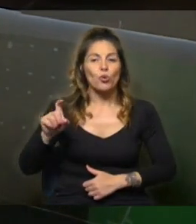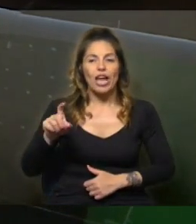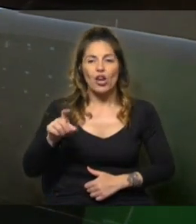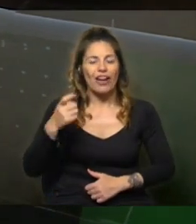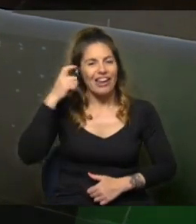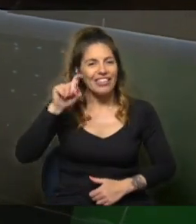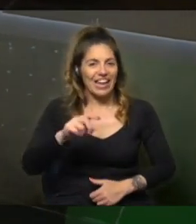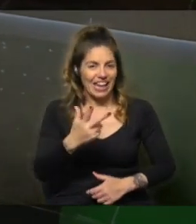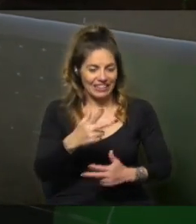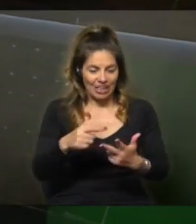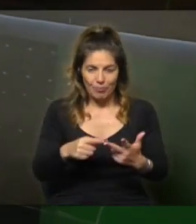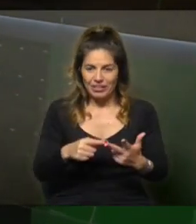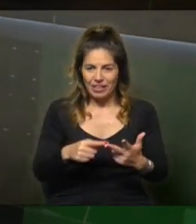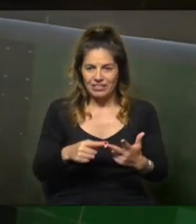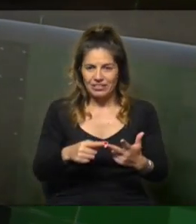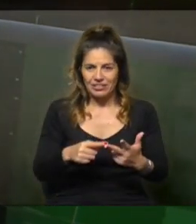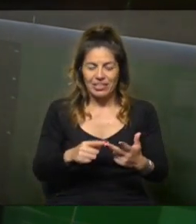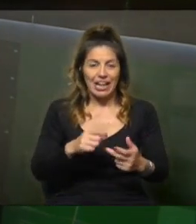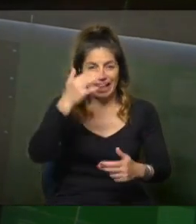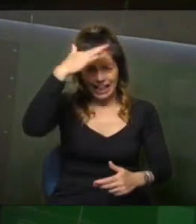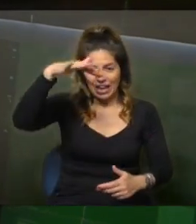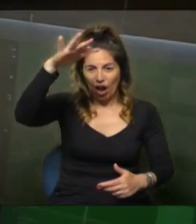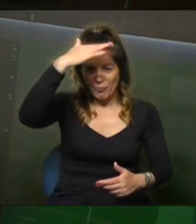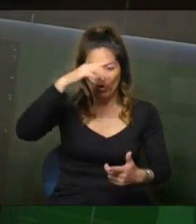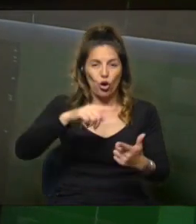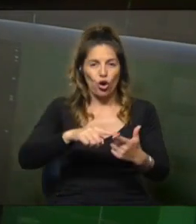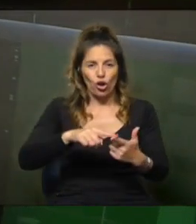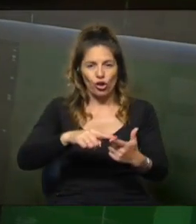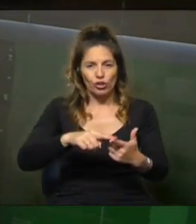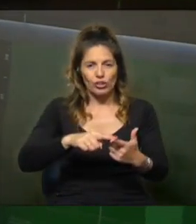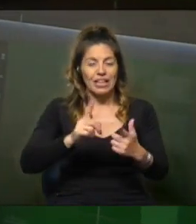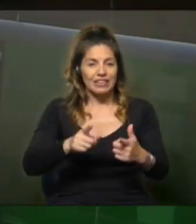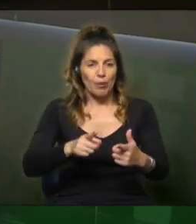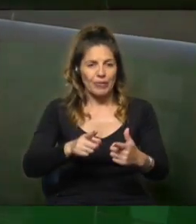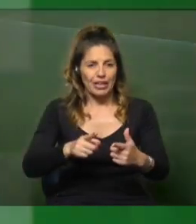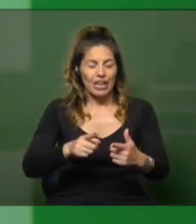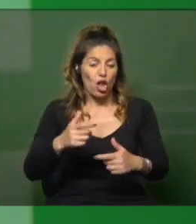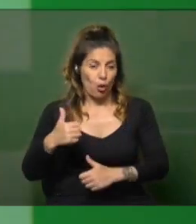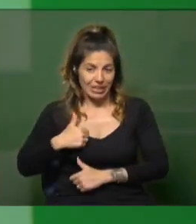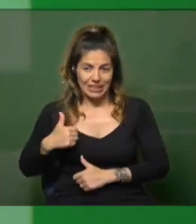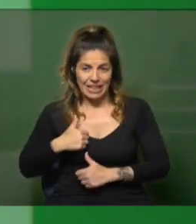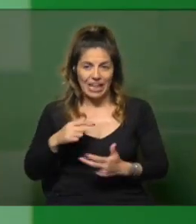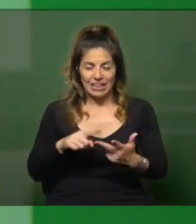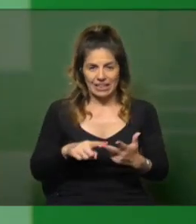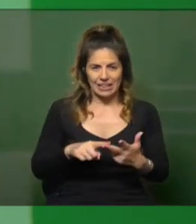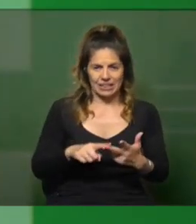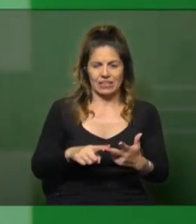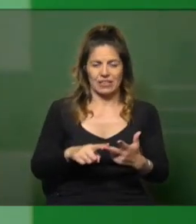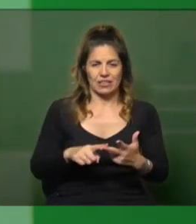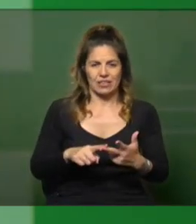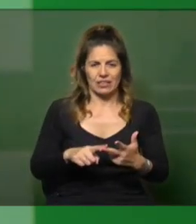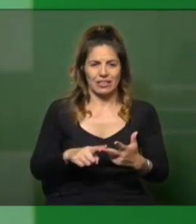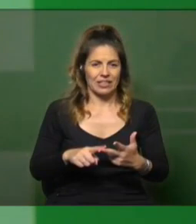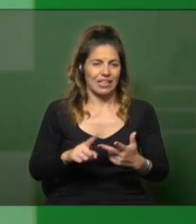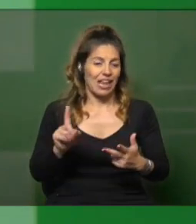la idea de las tres patas el el el campo eh de alguna manera también La bala por lo militar y el el la